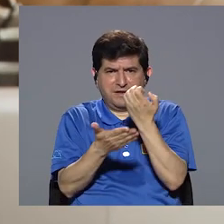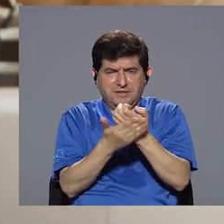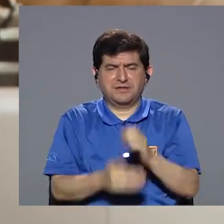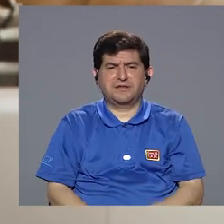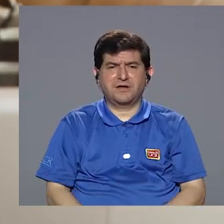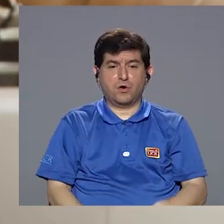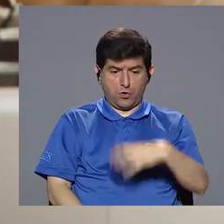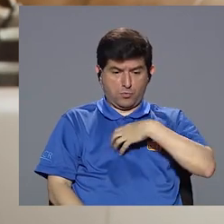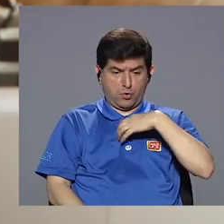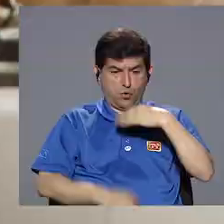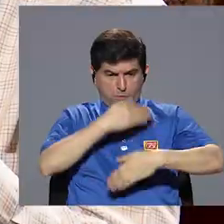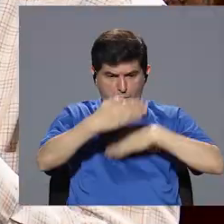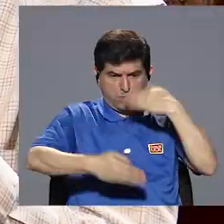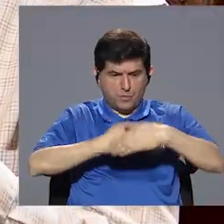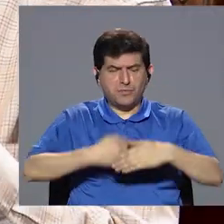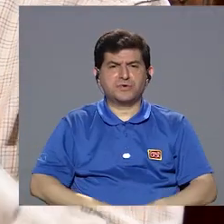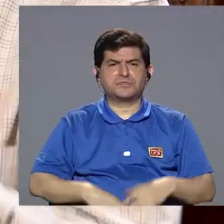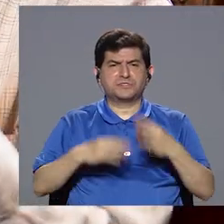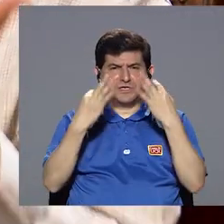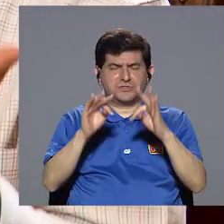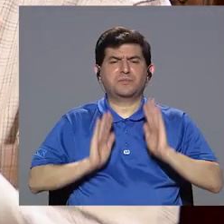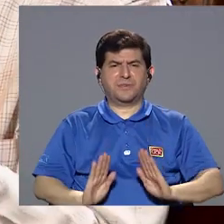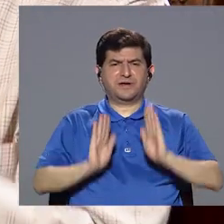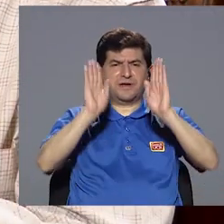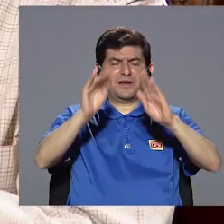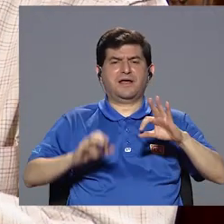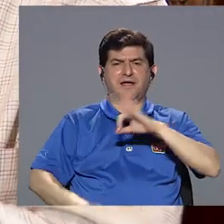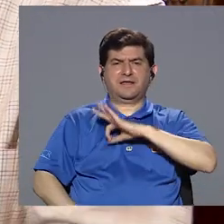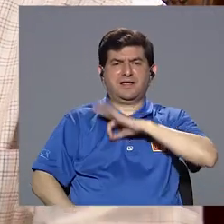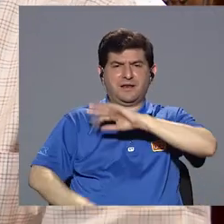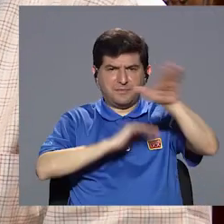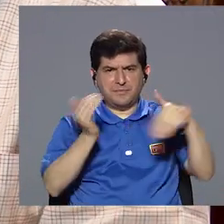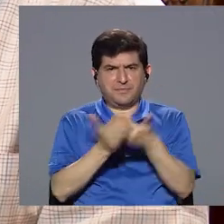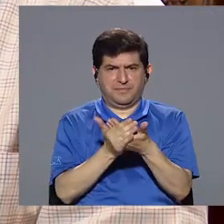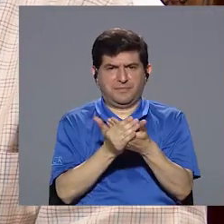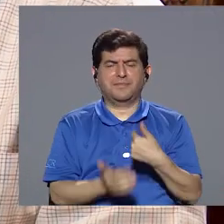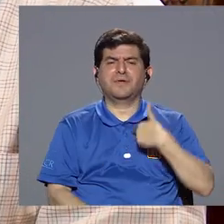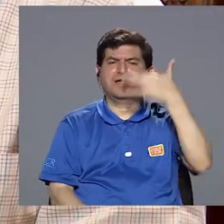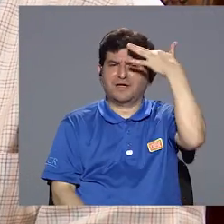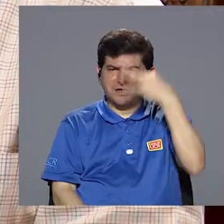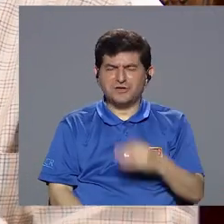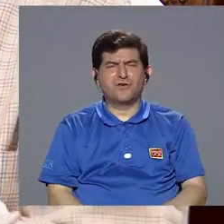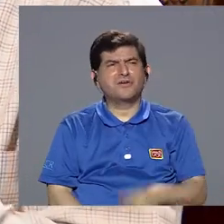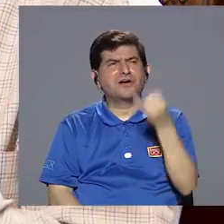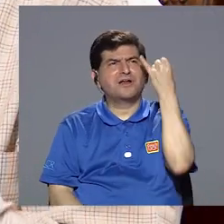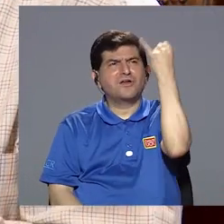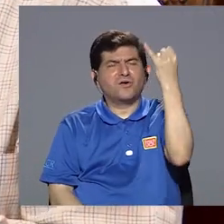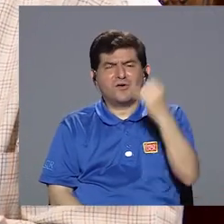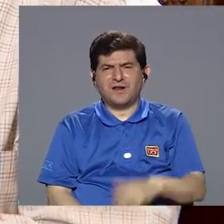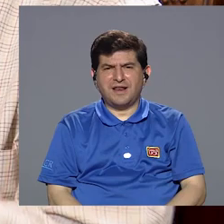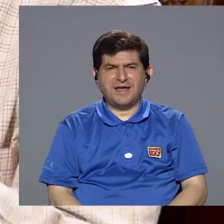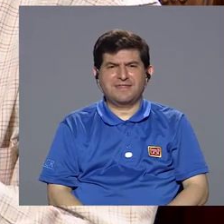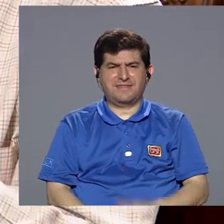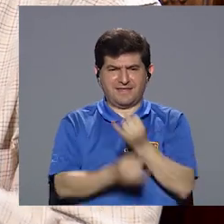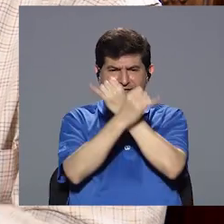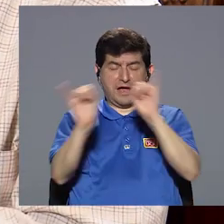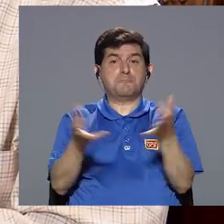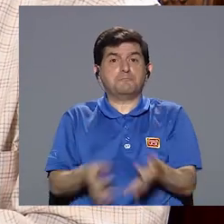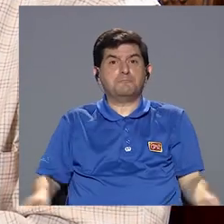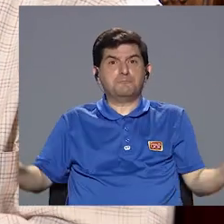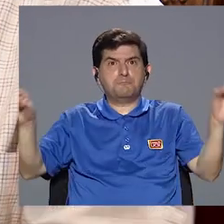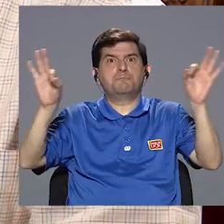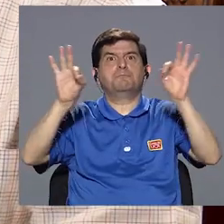sus propios procesos conducentes a la búsqueda de la excedencia del bien común de manera que yo creo que el concepto de autonomía que fue un concepto